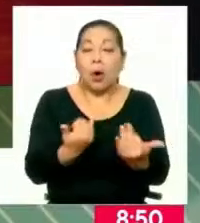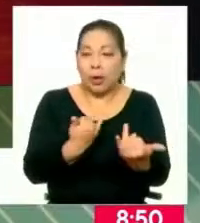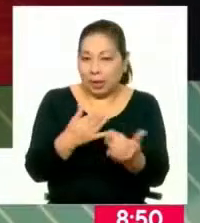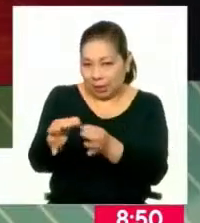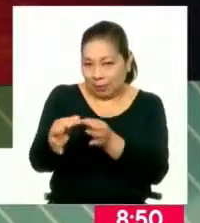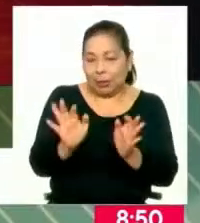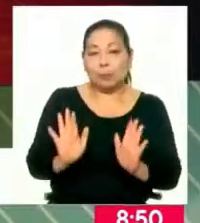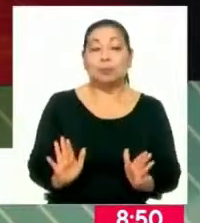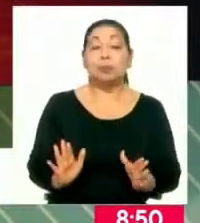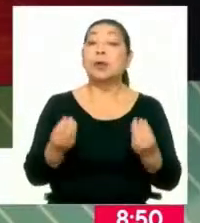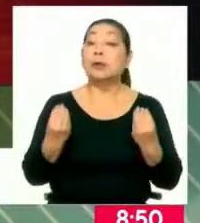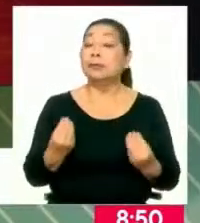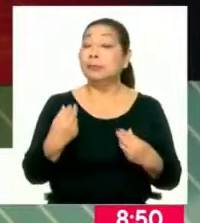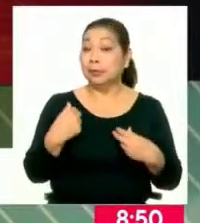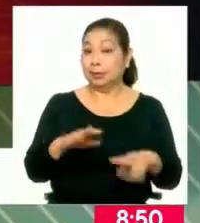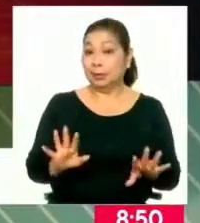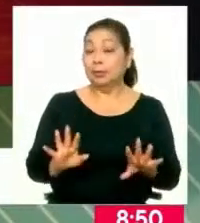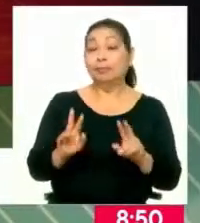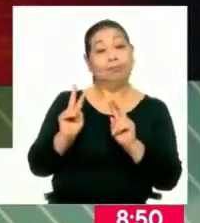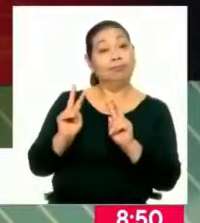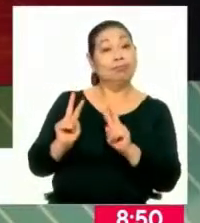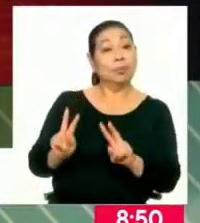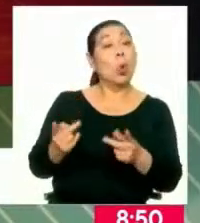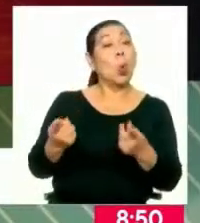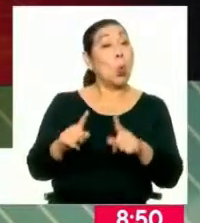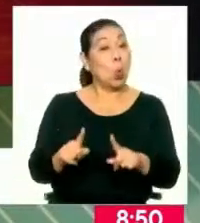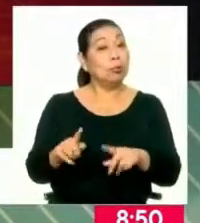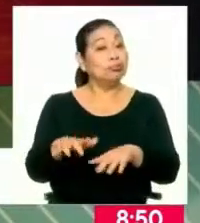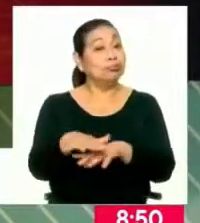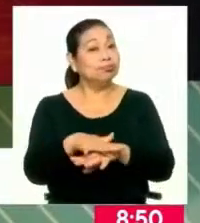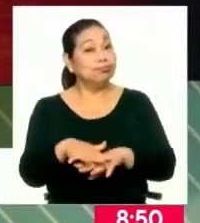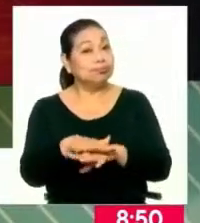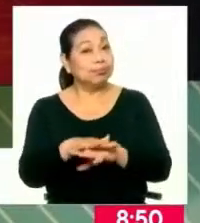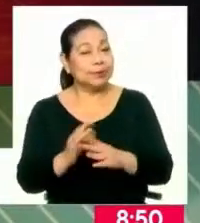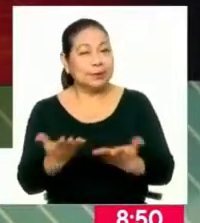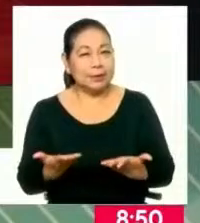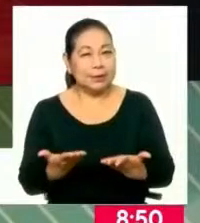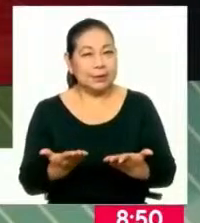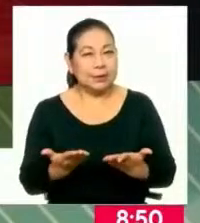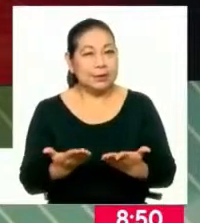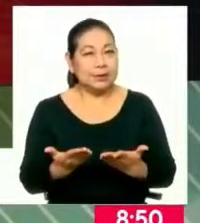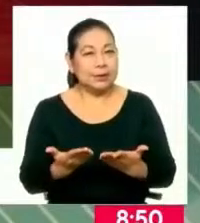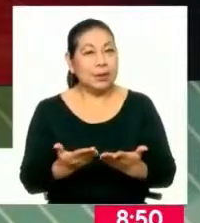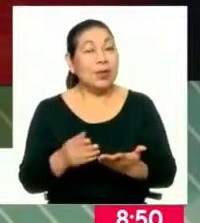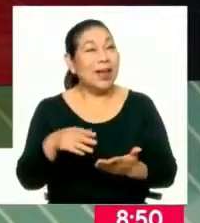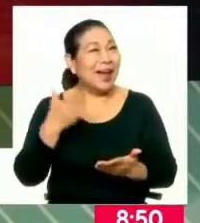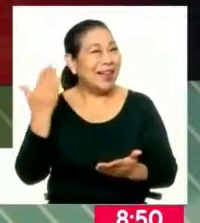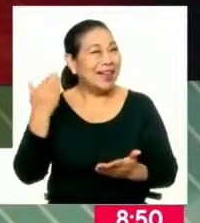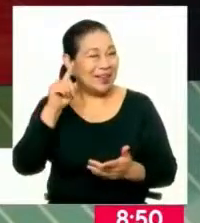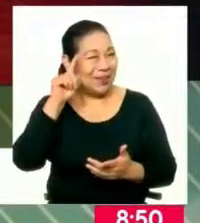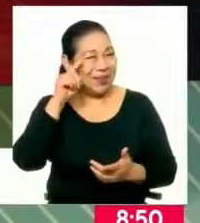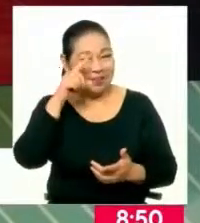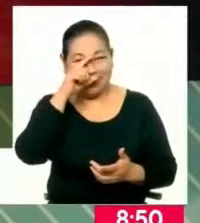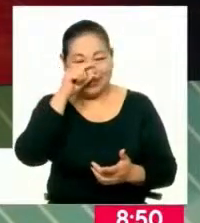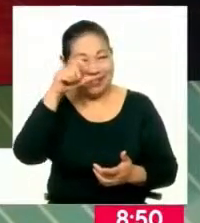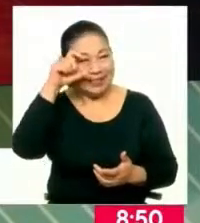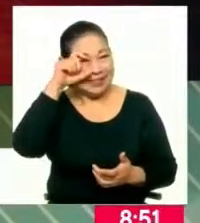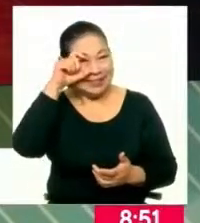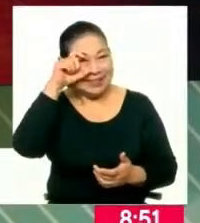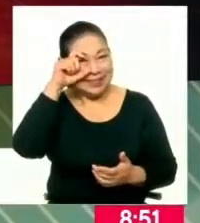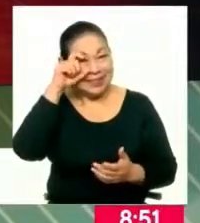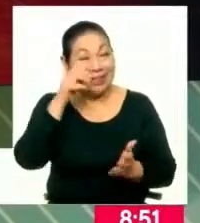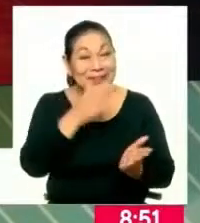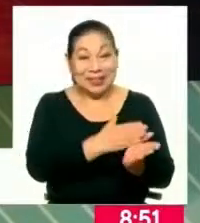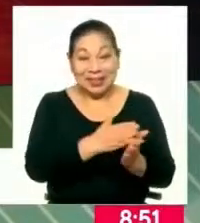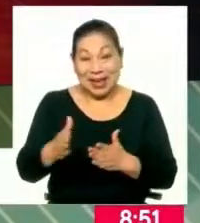qué. Porque ya hemos visto que cuando se trata, y lo vimos con Martín Vizcarra en su momento, cuando fue